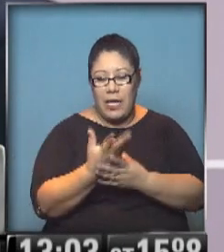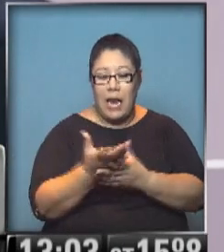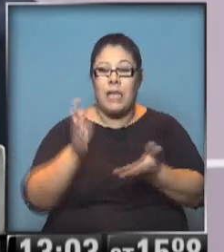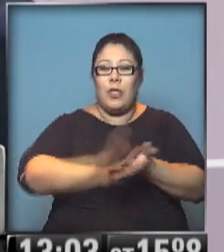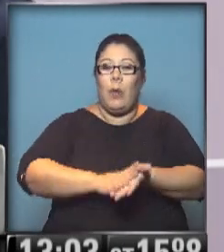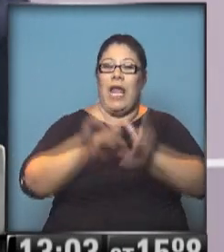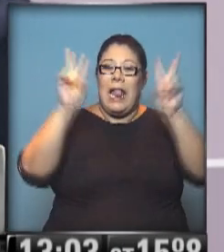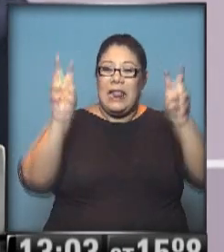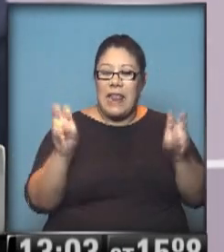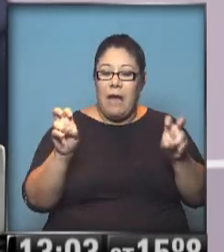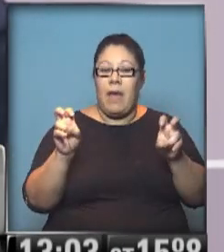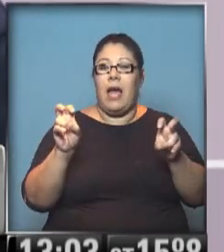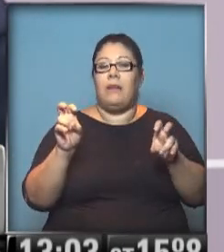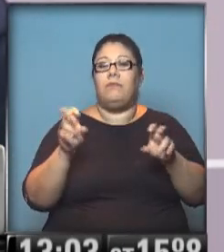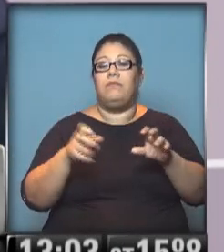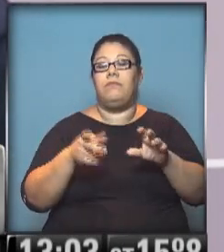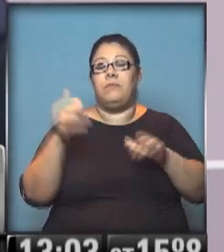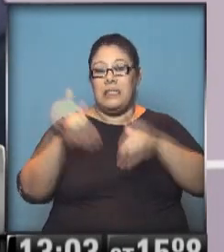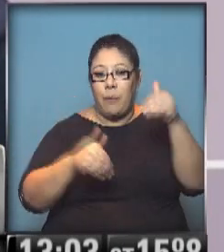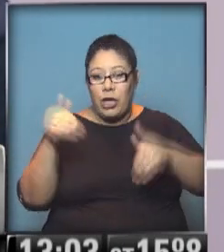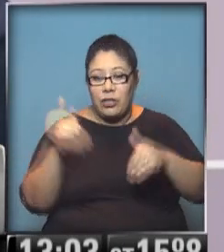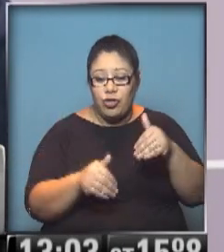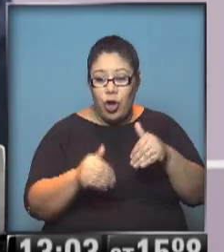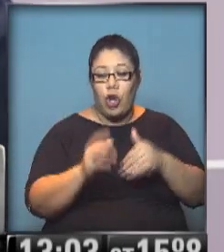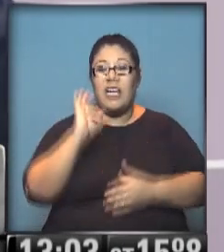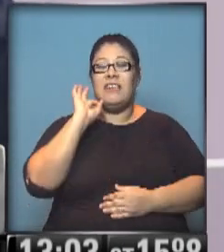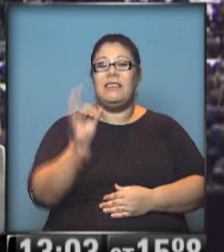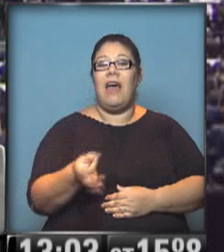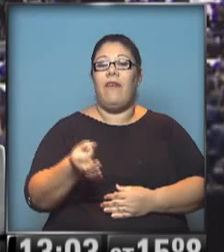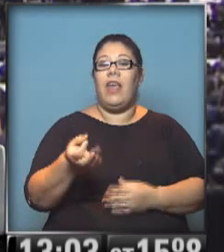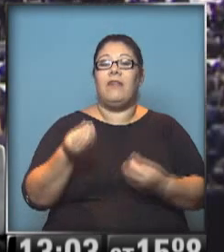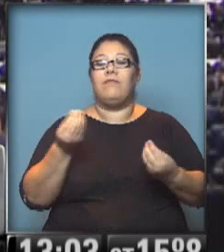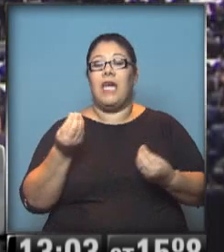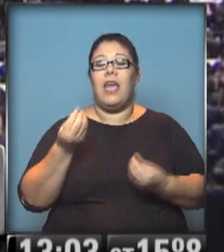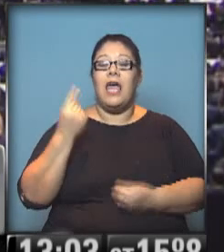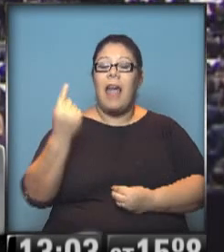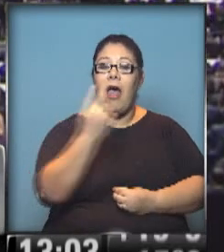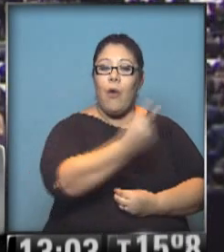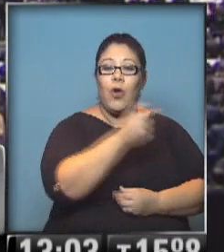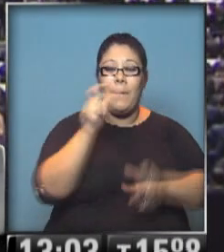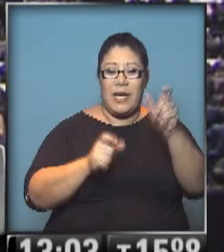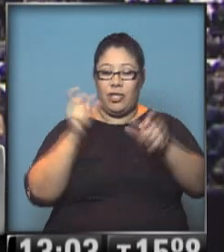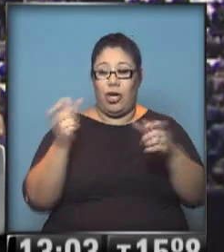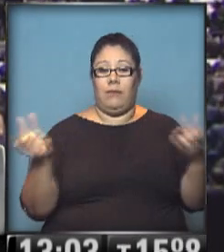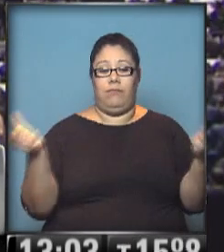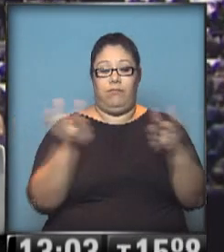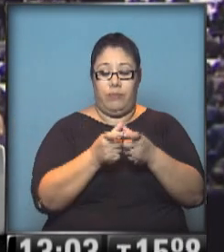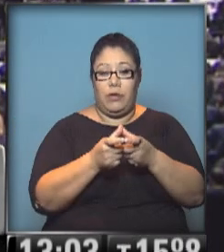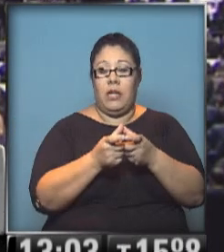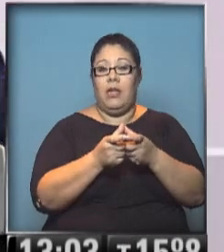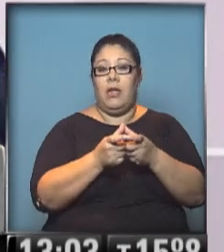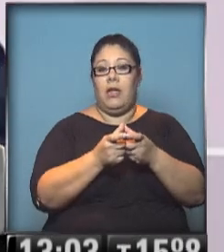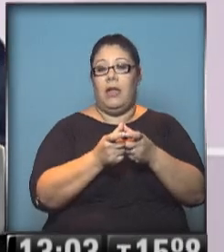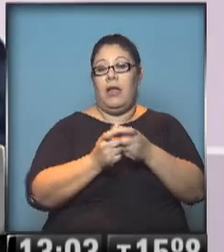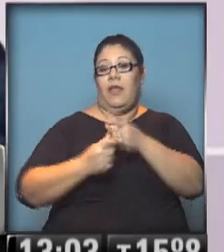seguimiento de lo que es esta votación y saber la intención de voto de cada uno de los participantes, de los comités de